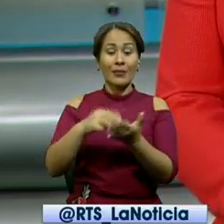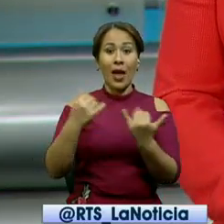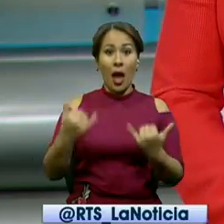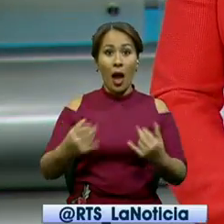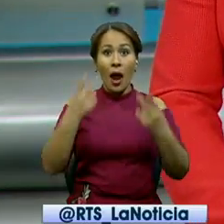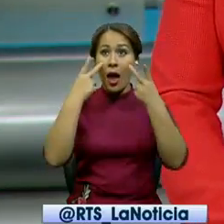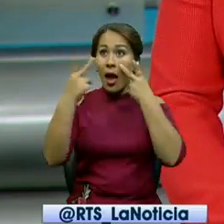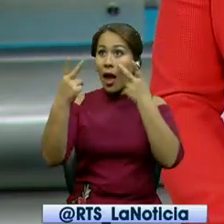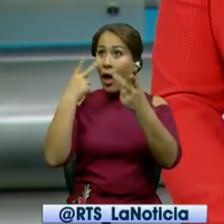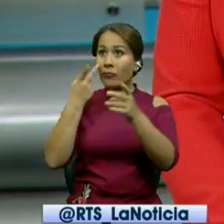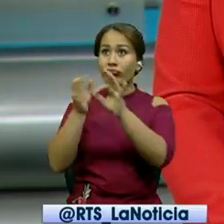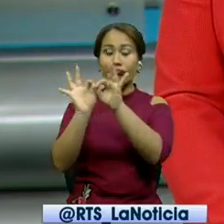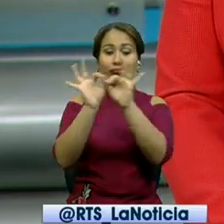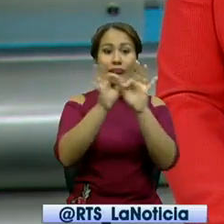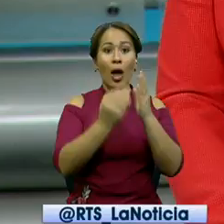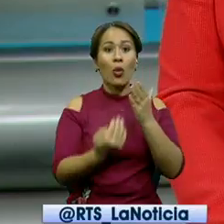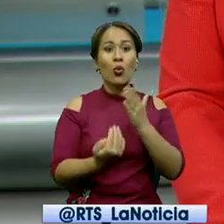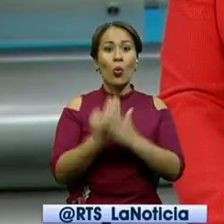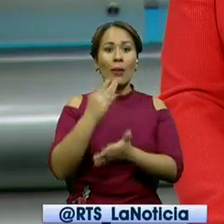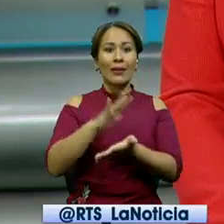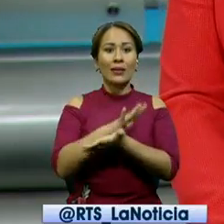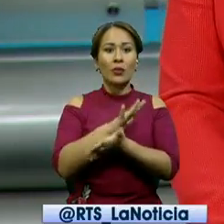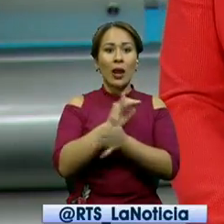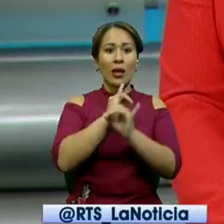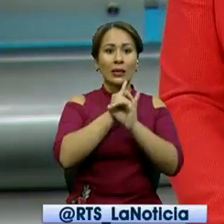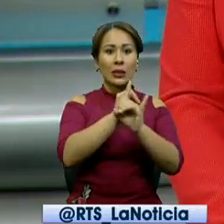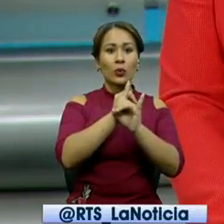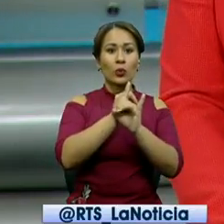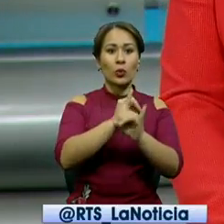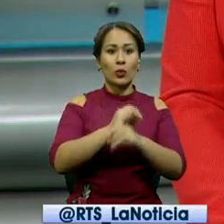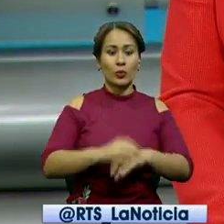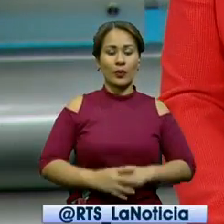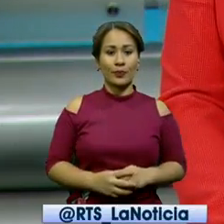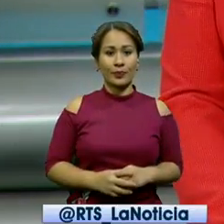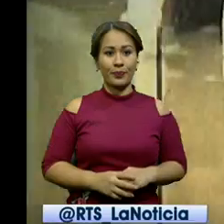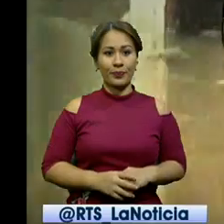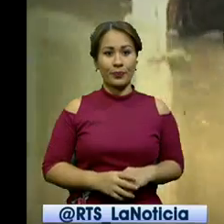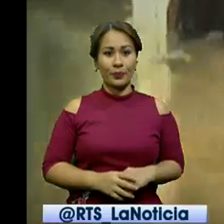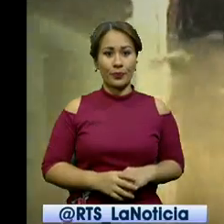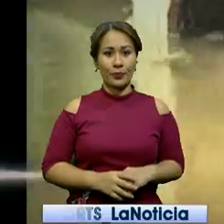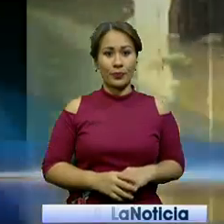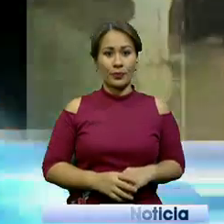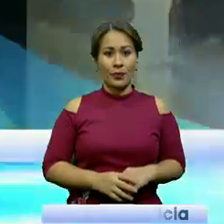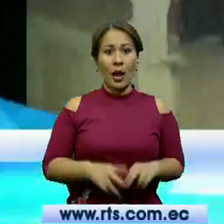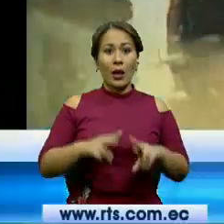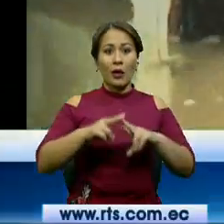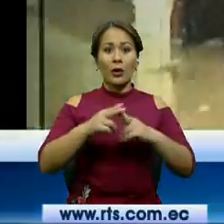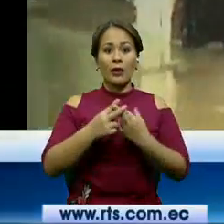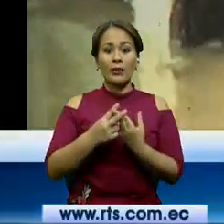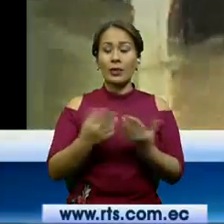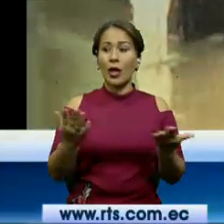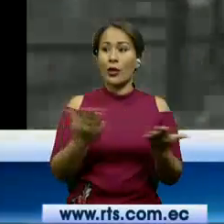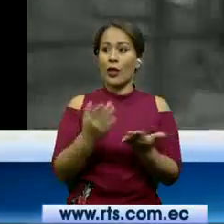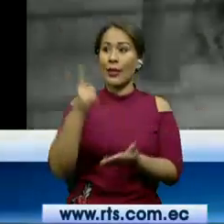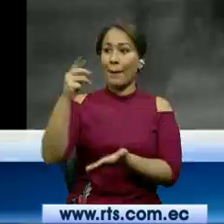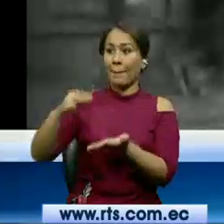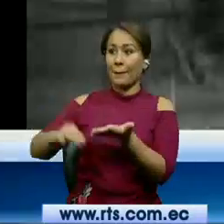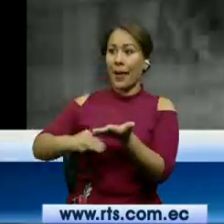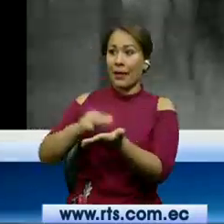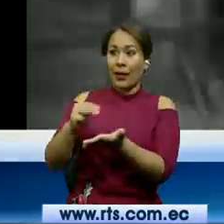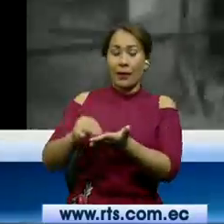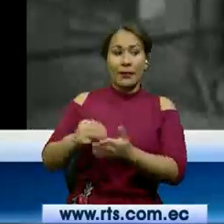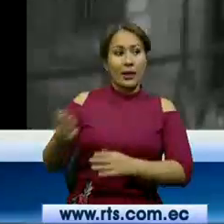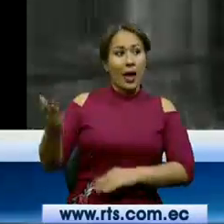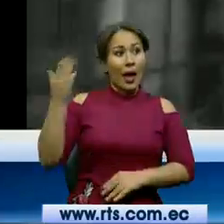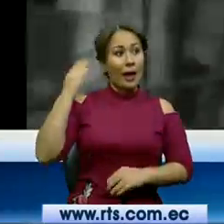su reconstrucción y se han creado nuevas instituciones fiscales. El inicio de las clases en Manabí el año